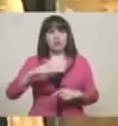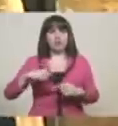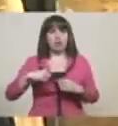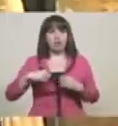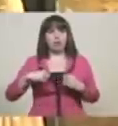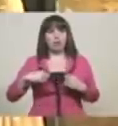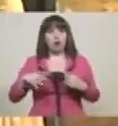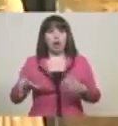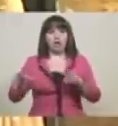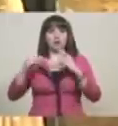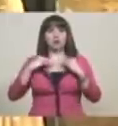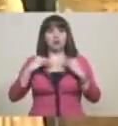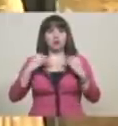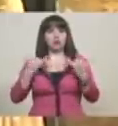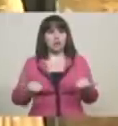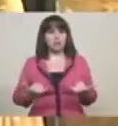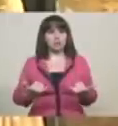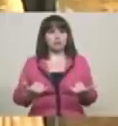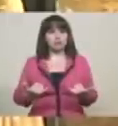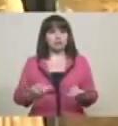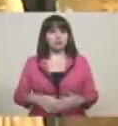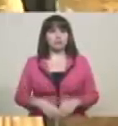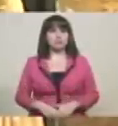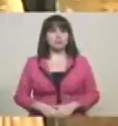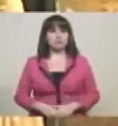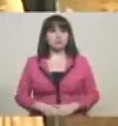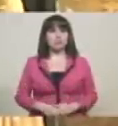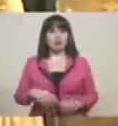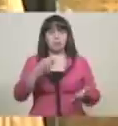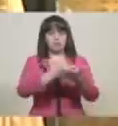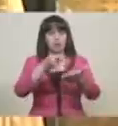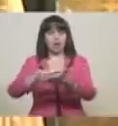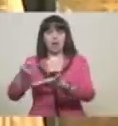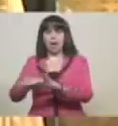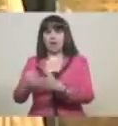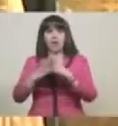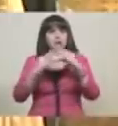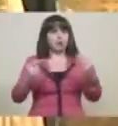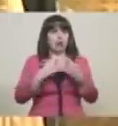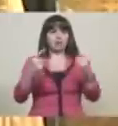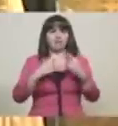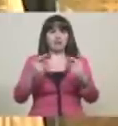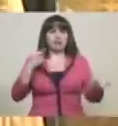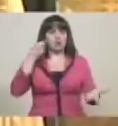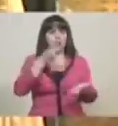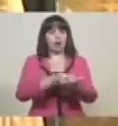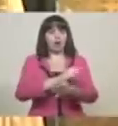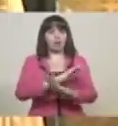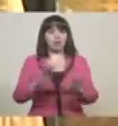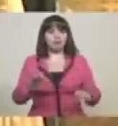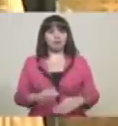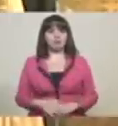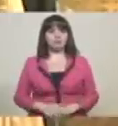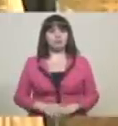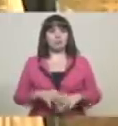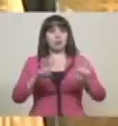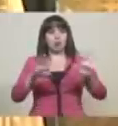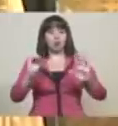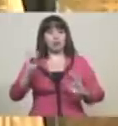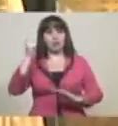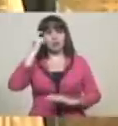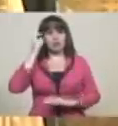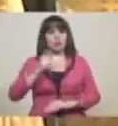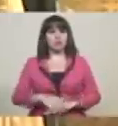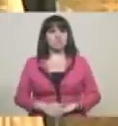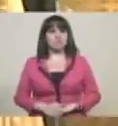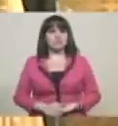asumo ya. Tengo los recursos. Deme la nómina del banco y pago. 90 días.